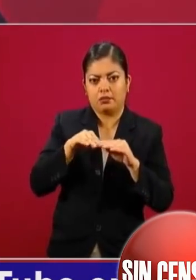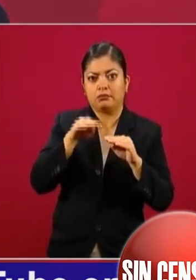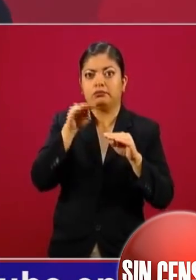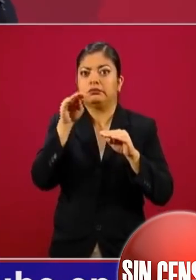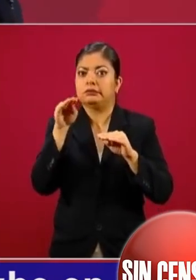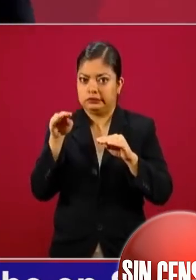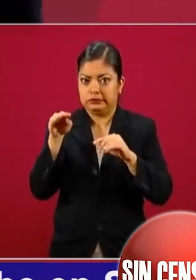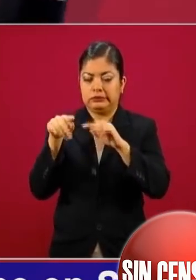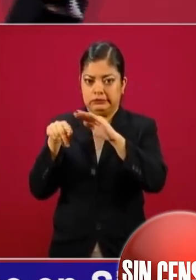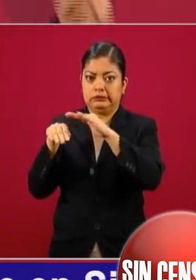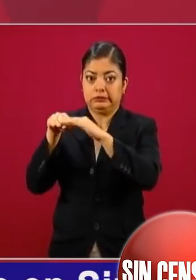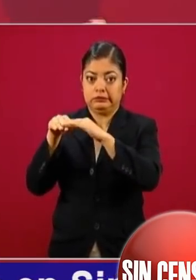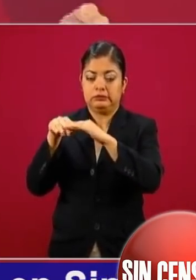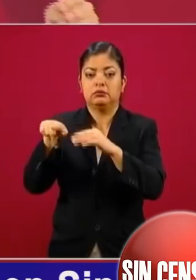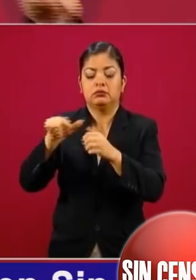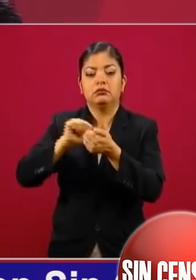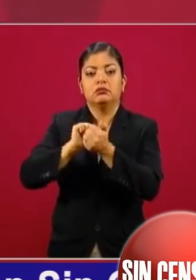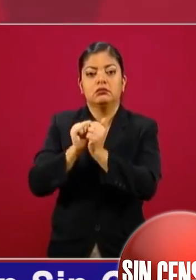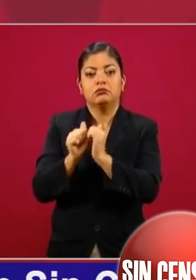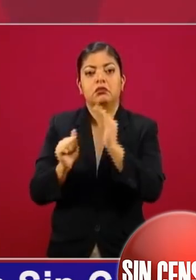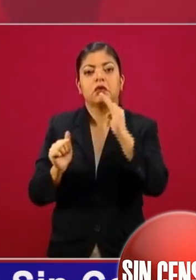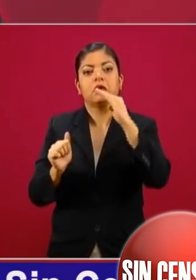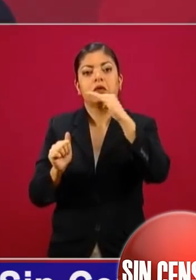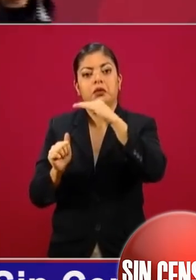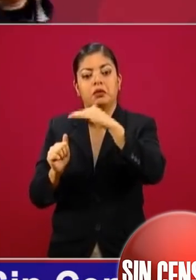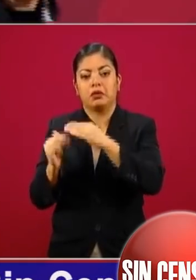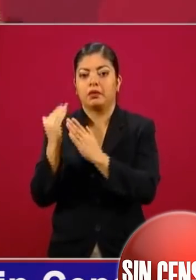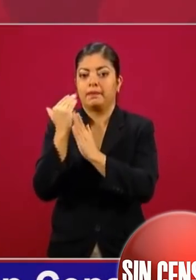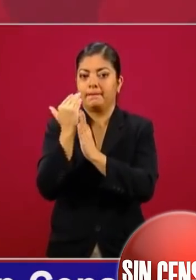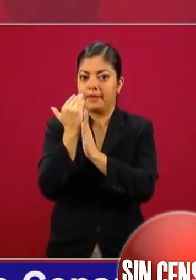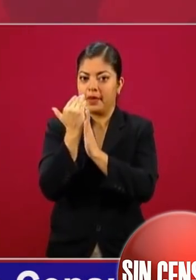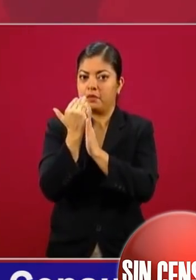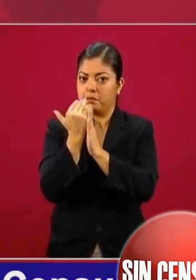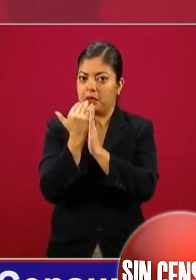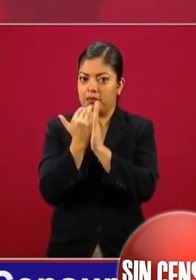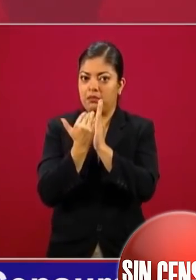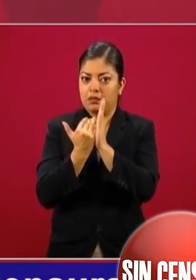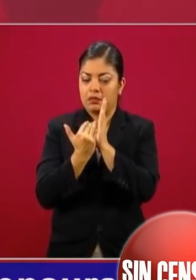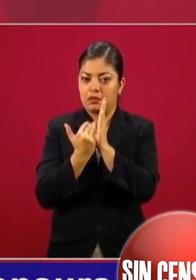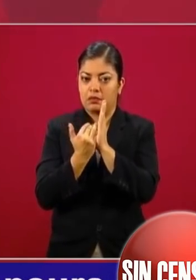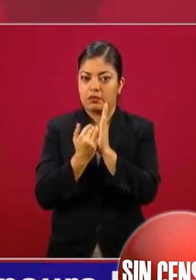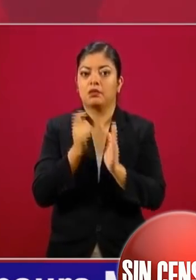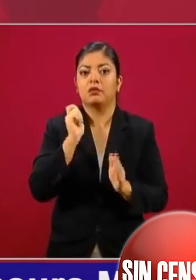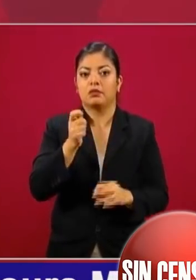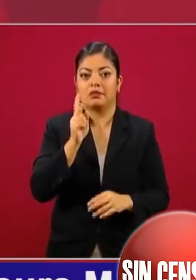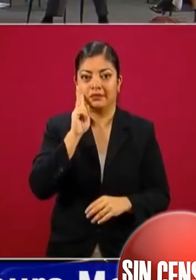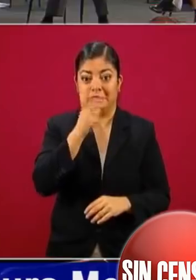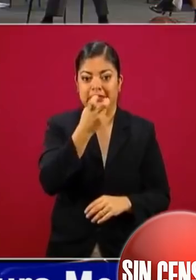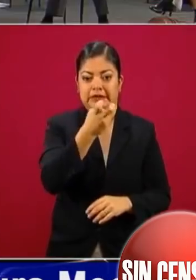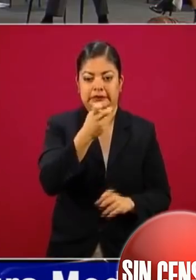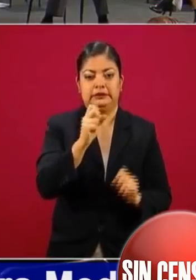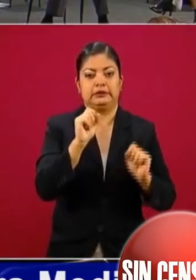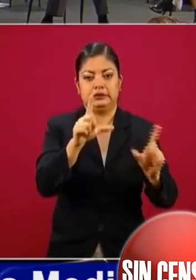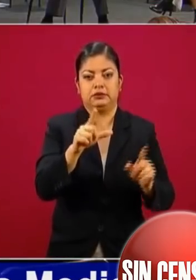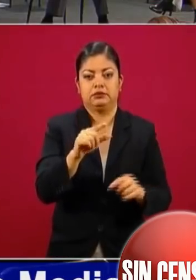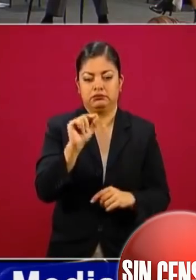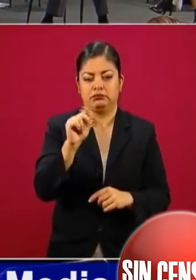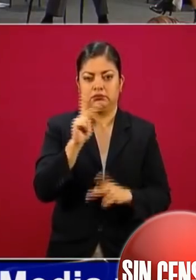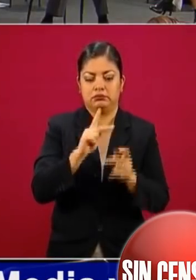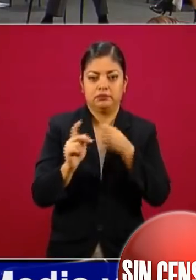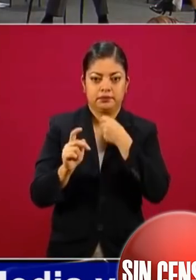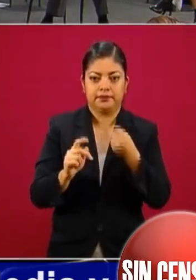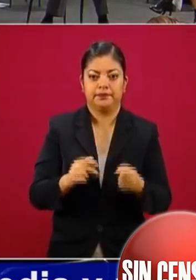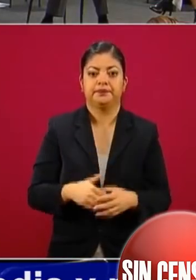momento empiezan a descender cuando se ha llegado a esta mera. ¿Me prestan un micrófono?